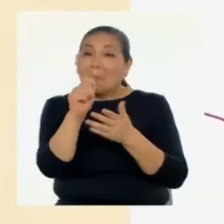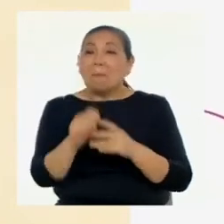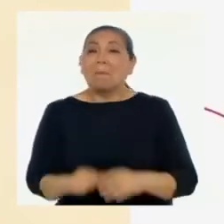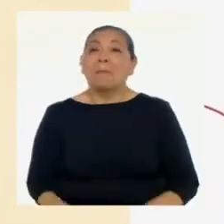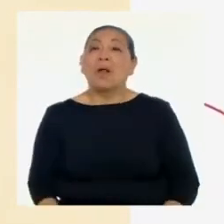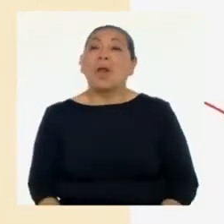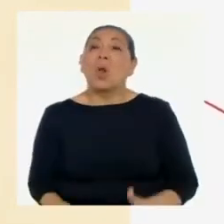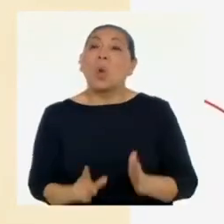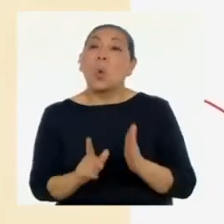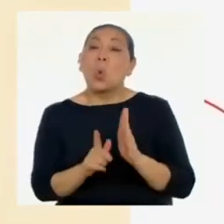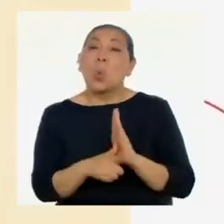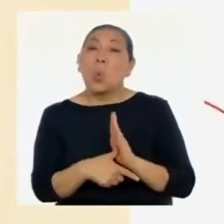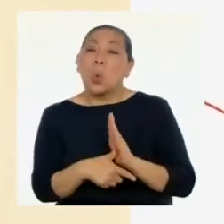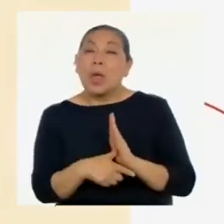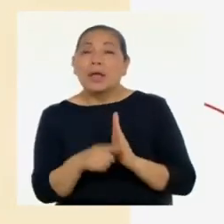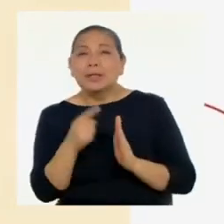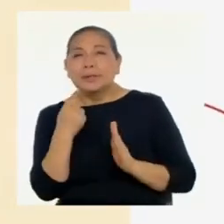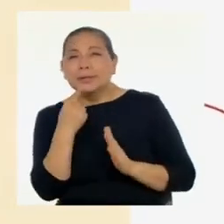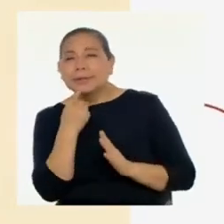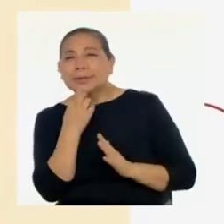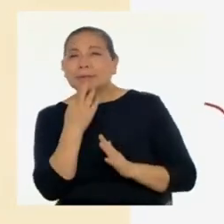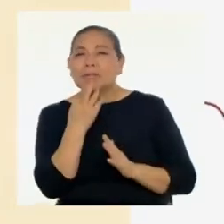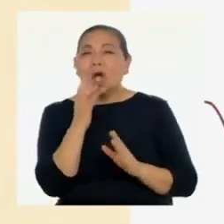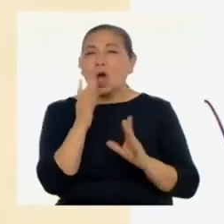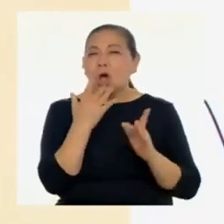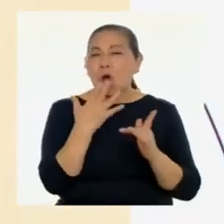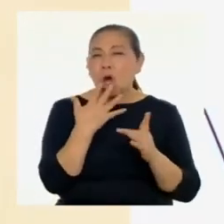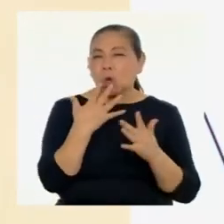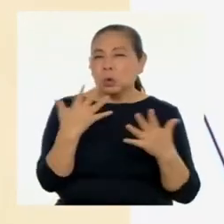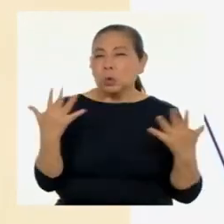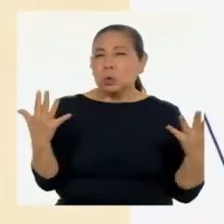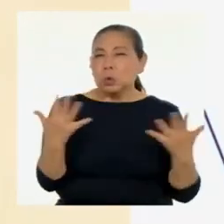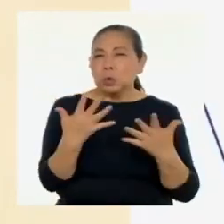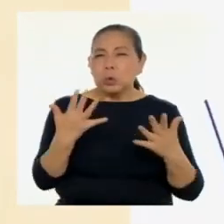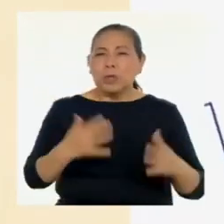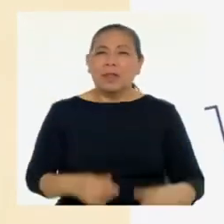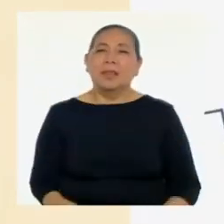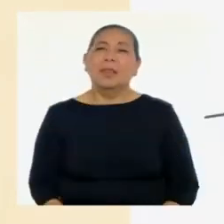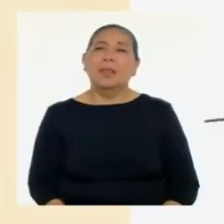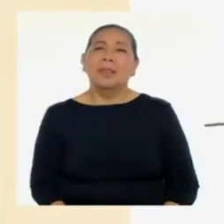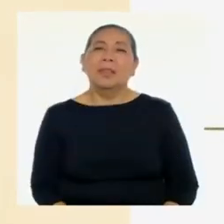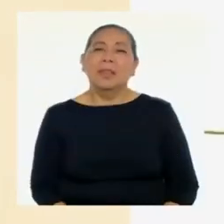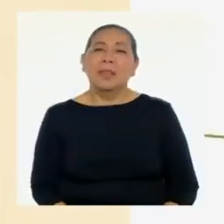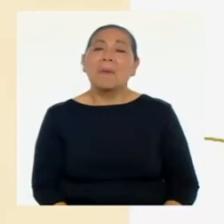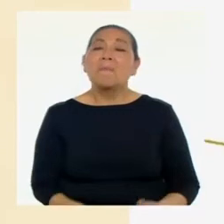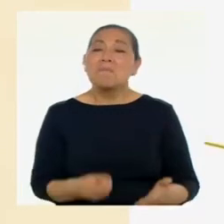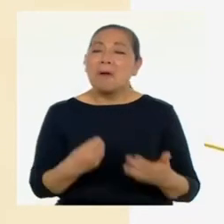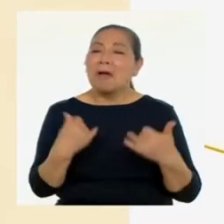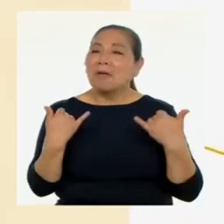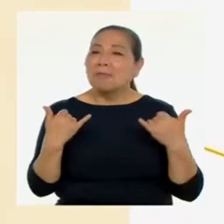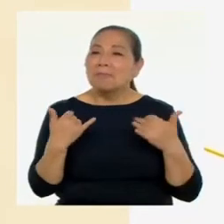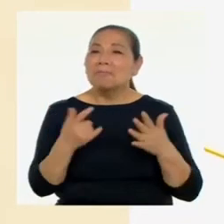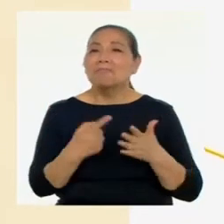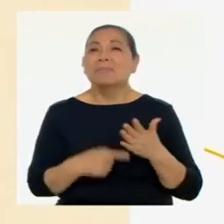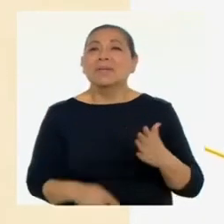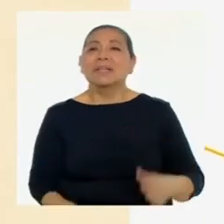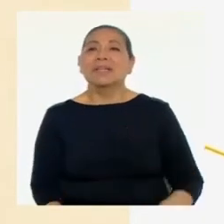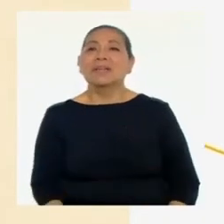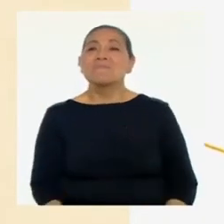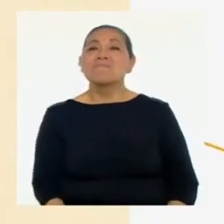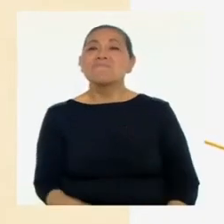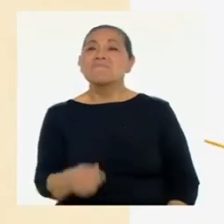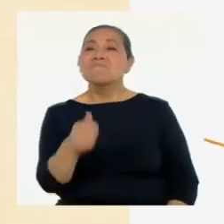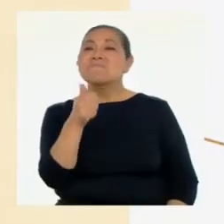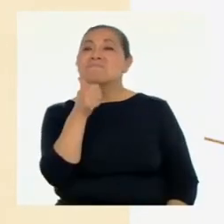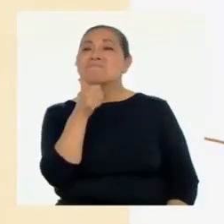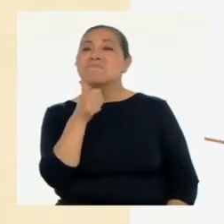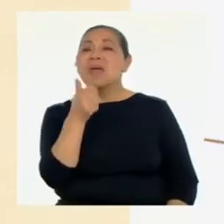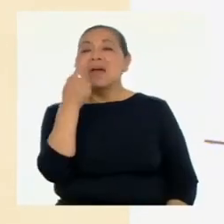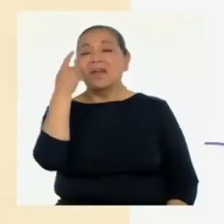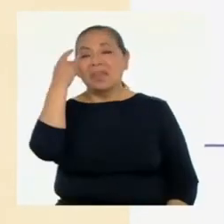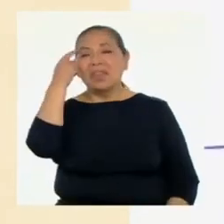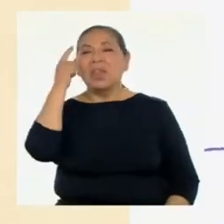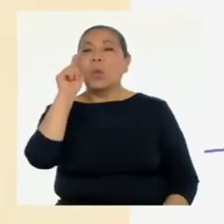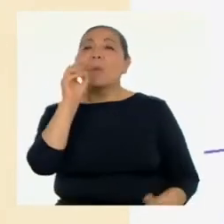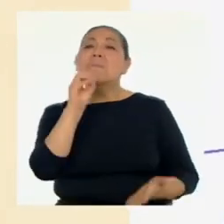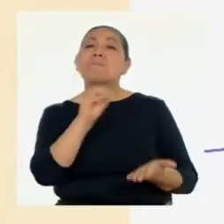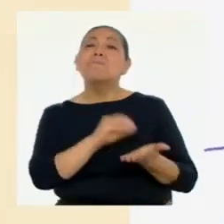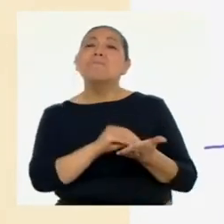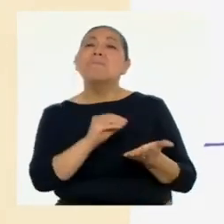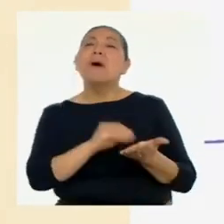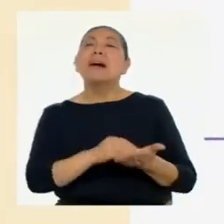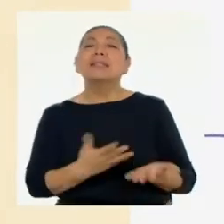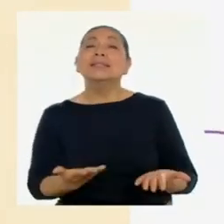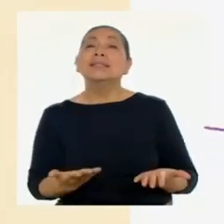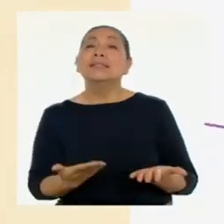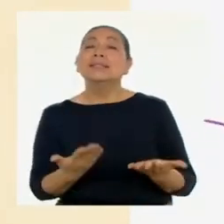inicio. Luego puedo preocuparme por agregarle colores más llamativos. Esto va a ser muy divertido de hacer. Bien, de acuerdo. ¿Qué